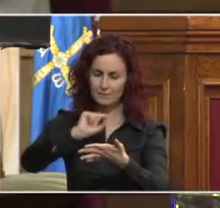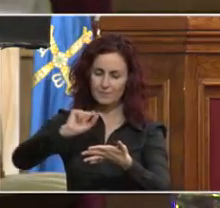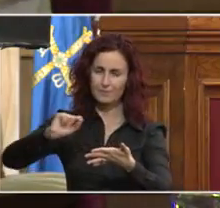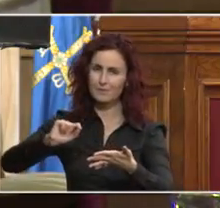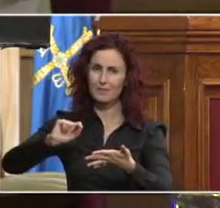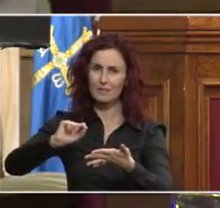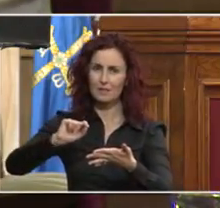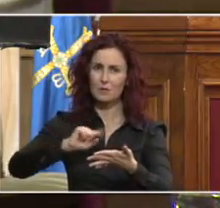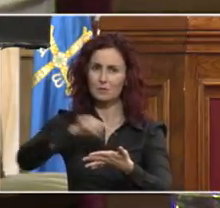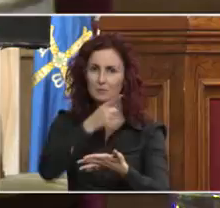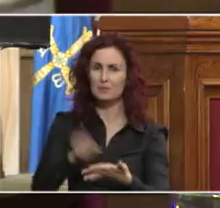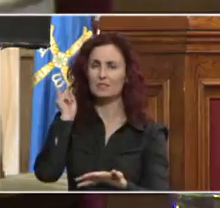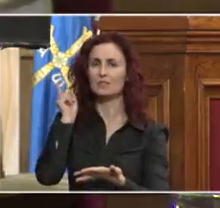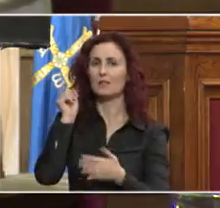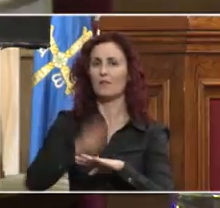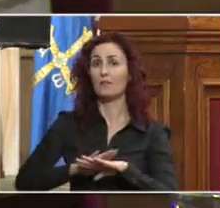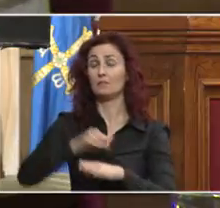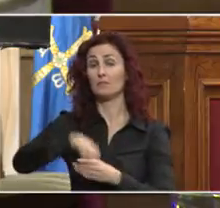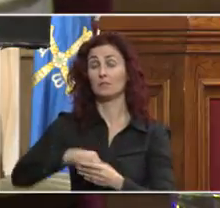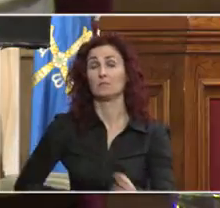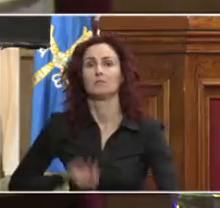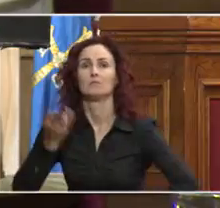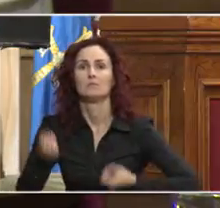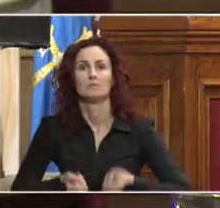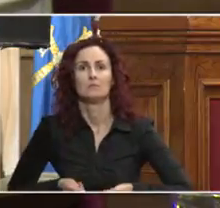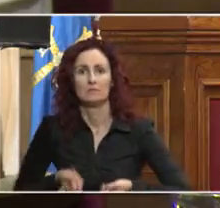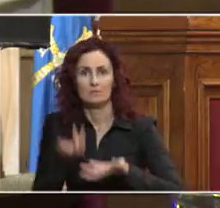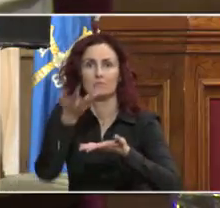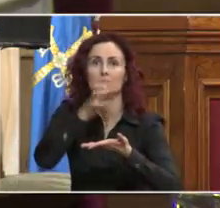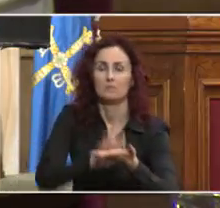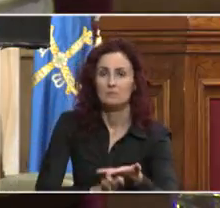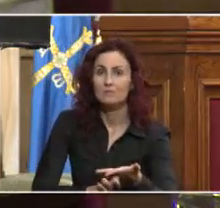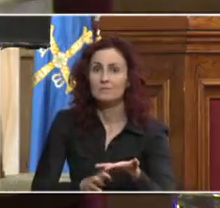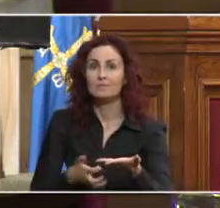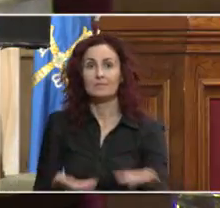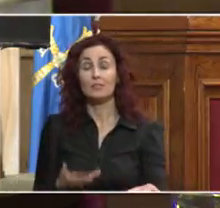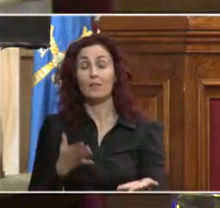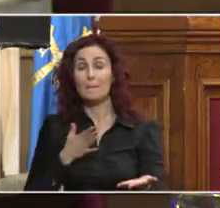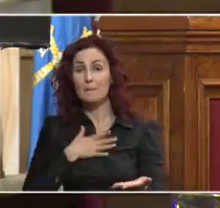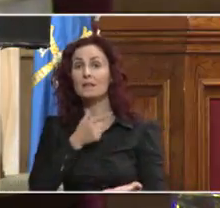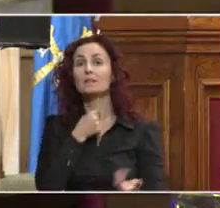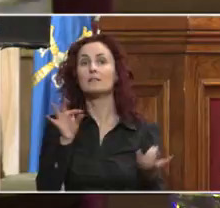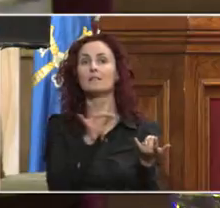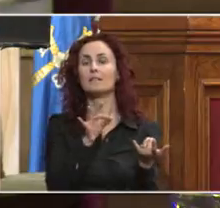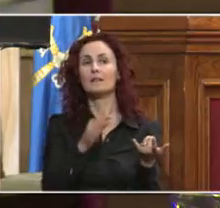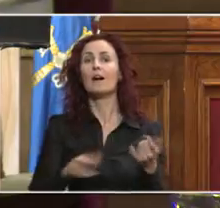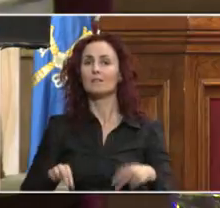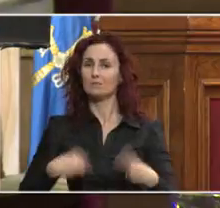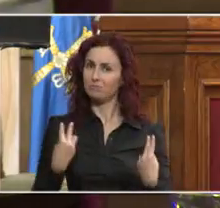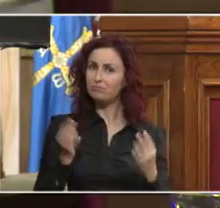mucha música dentro y quería volcarla y demás. Y Le Luthier me permitió